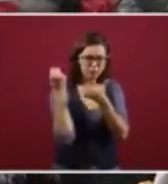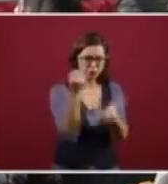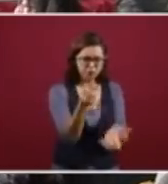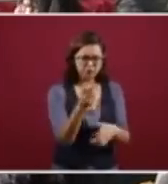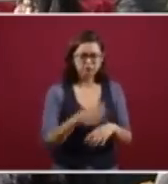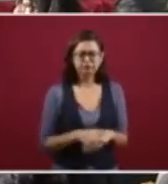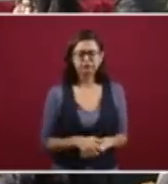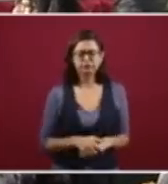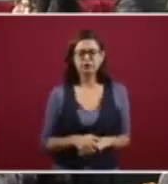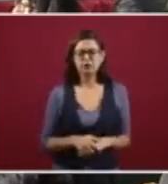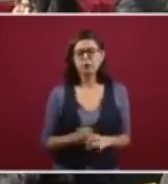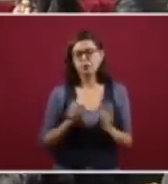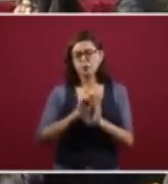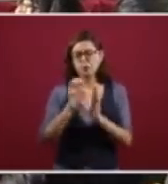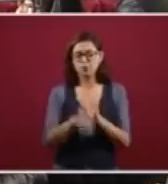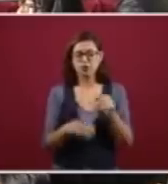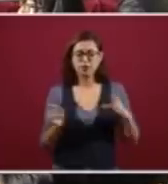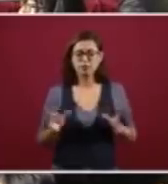La Fundación